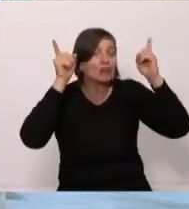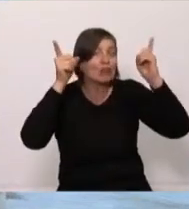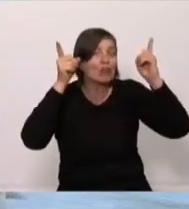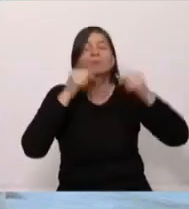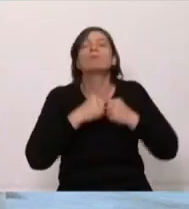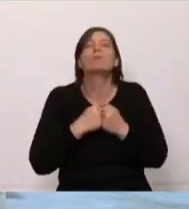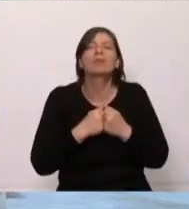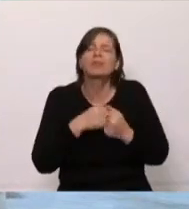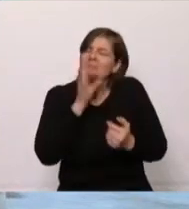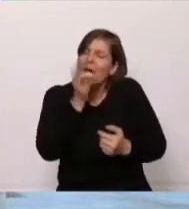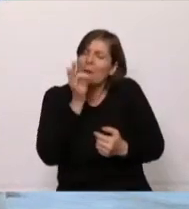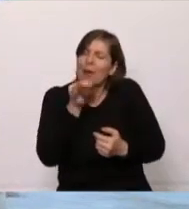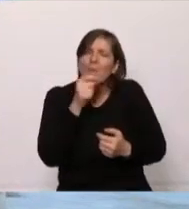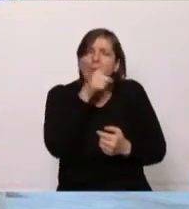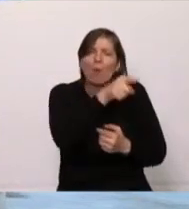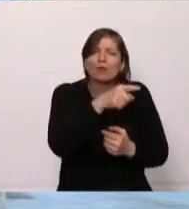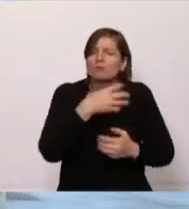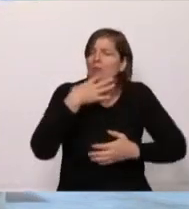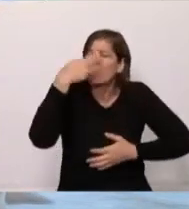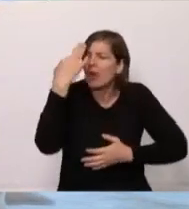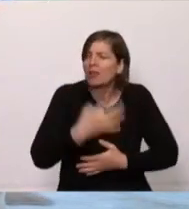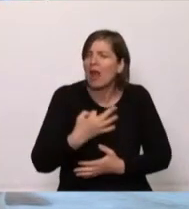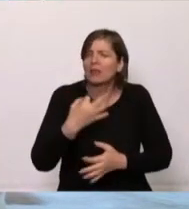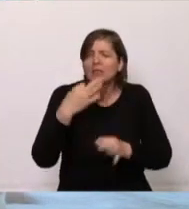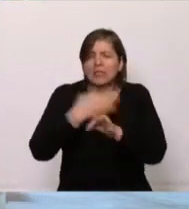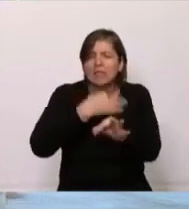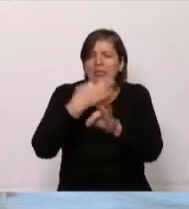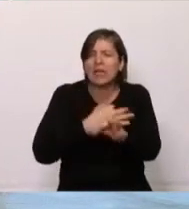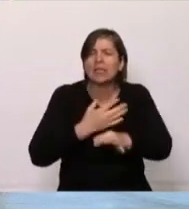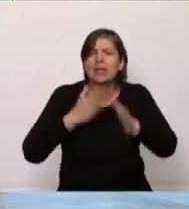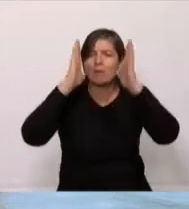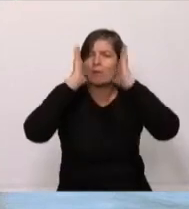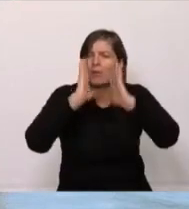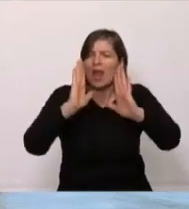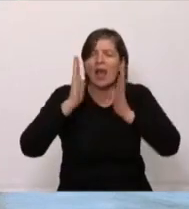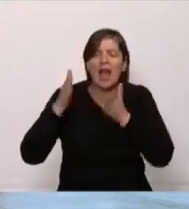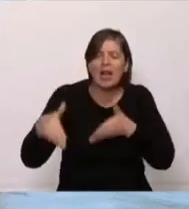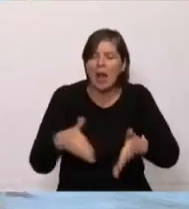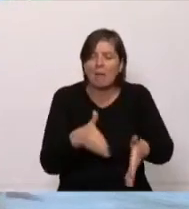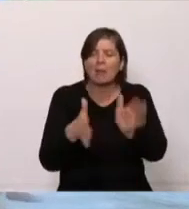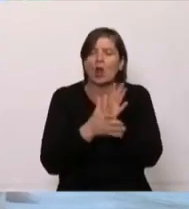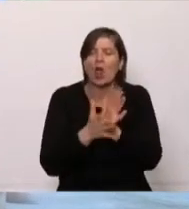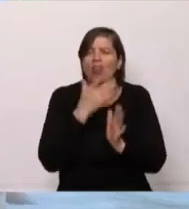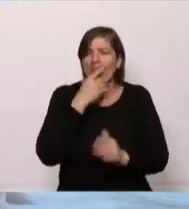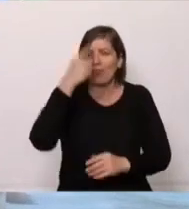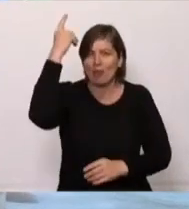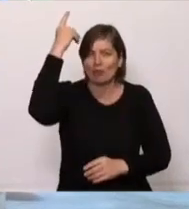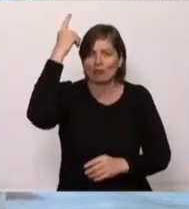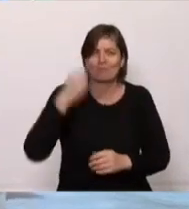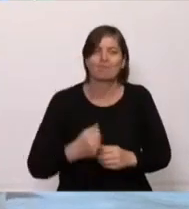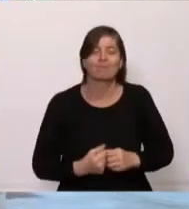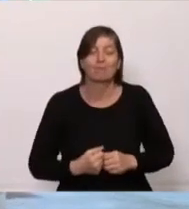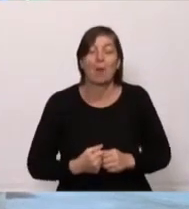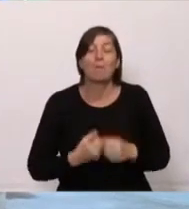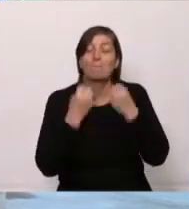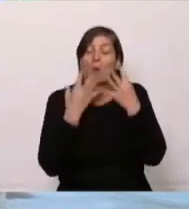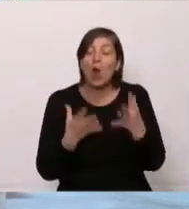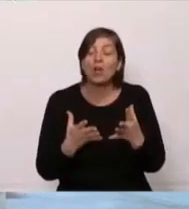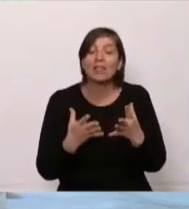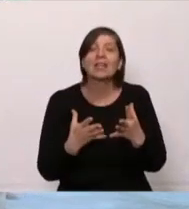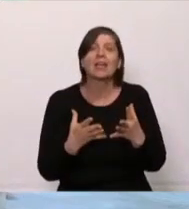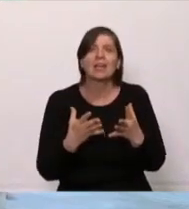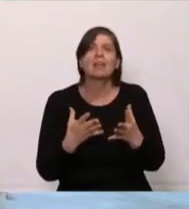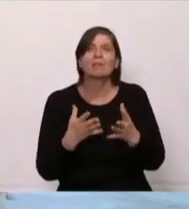Maestro, sabemos que eres sincero y enseñas con toda fidelidad el camino de Dios, porque